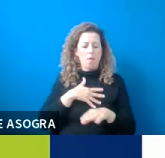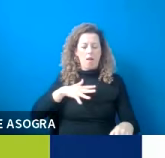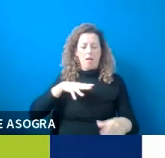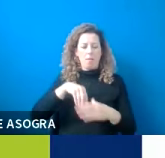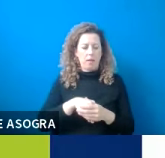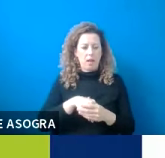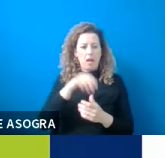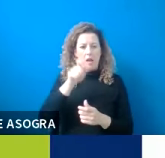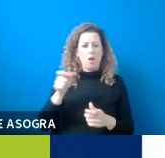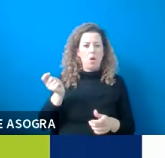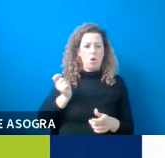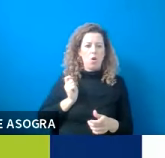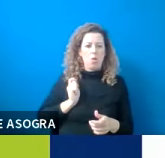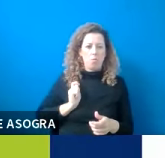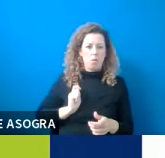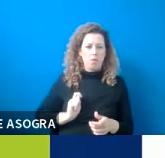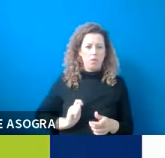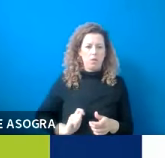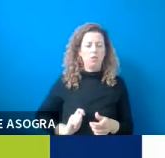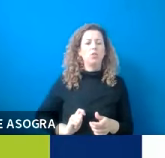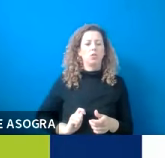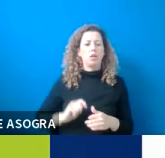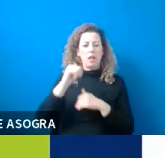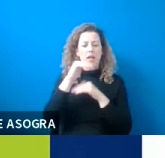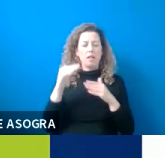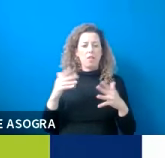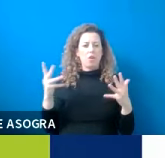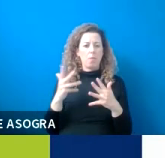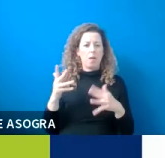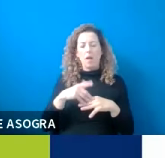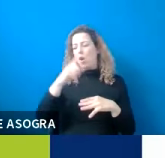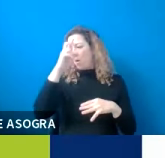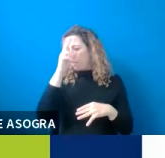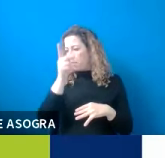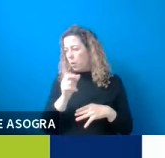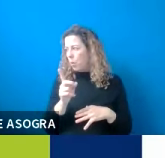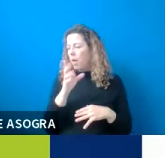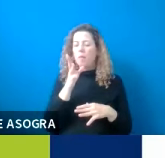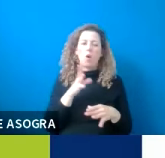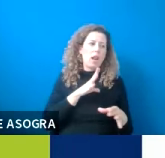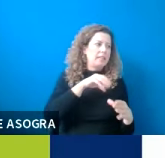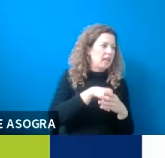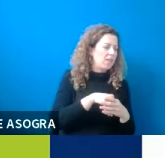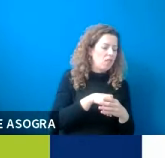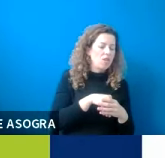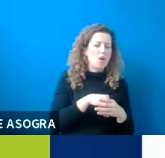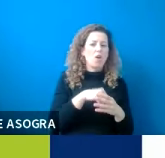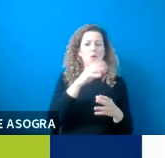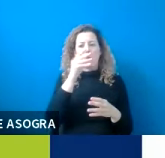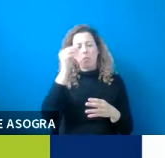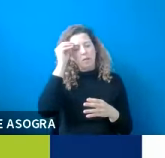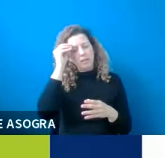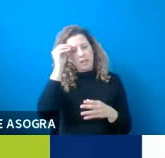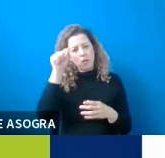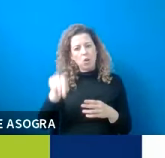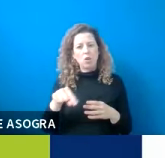profesionales, ¿no? Es raro encontrar un profesional de atención temprana que no esté preocupado por la intervención, que no esté pensando que voy a hacer